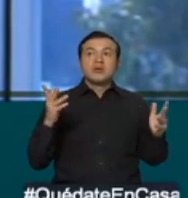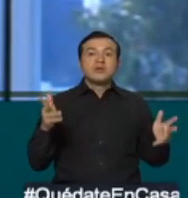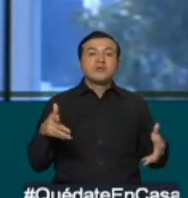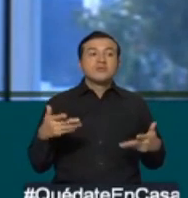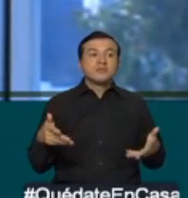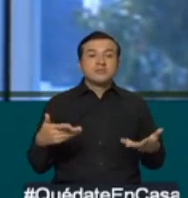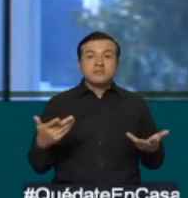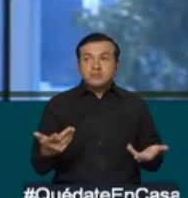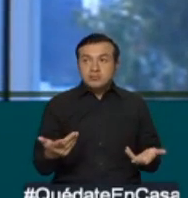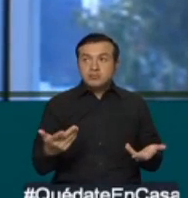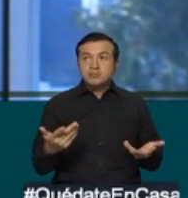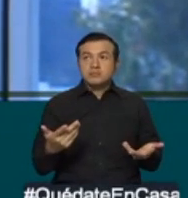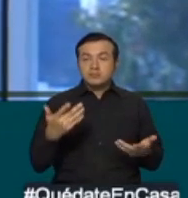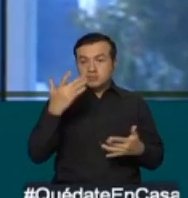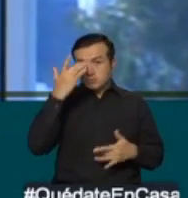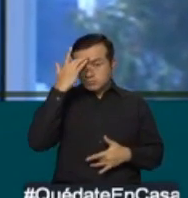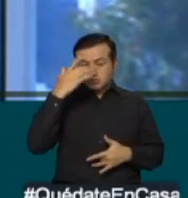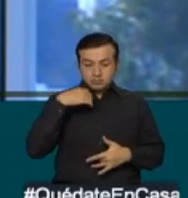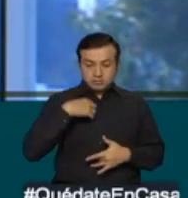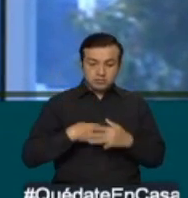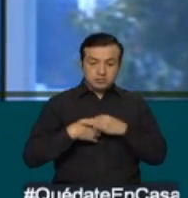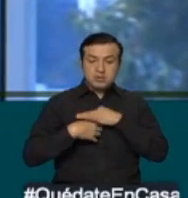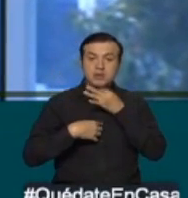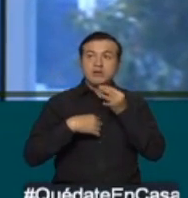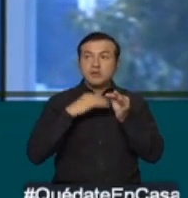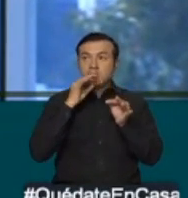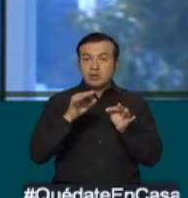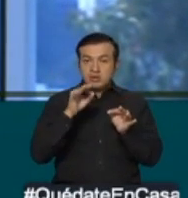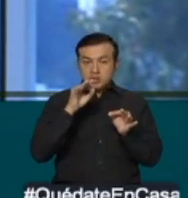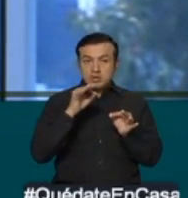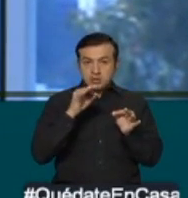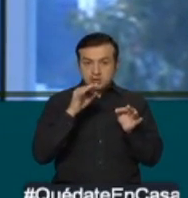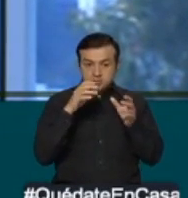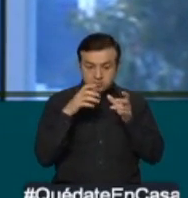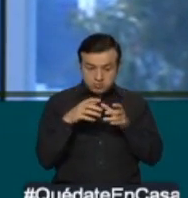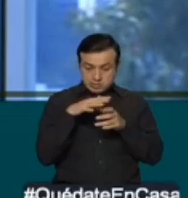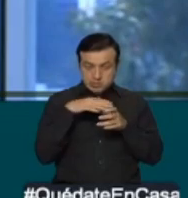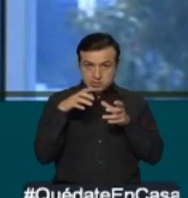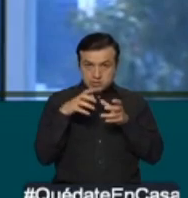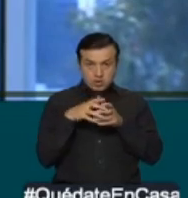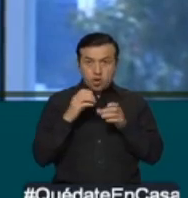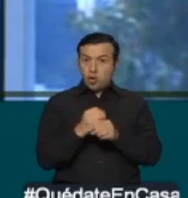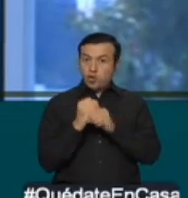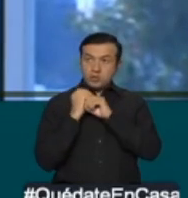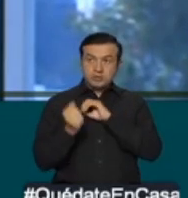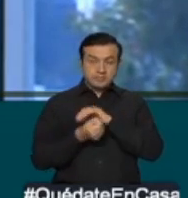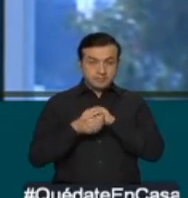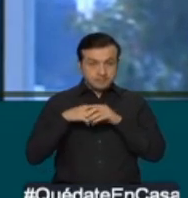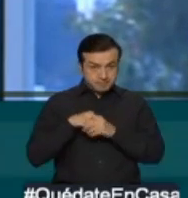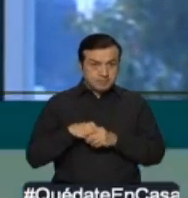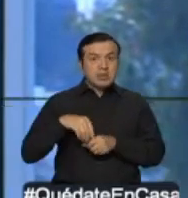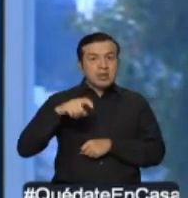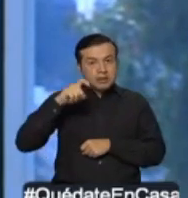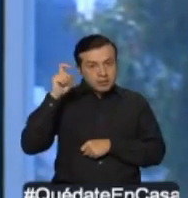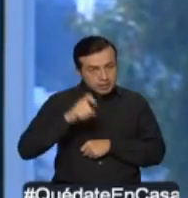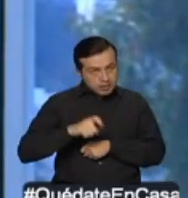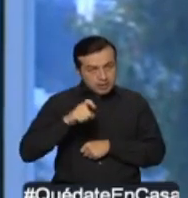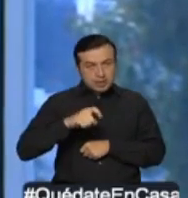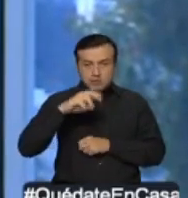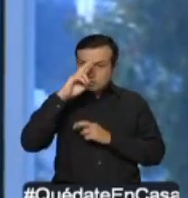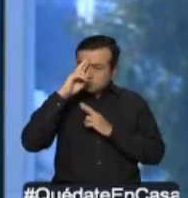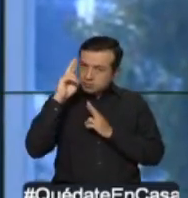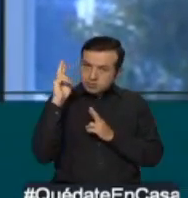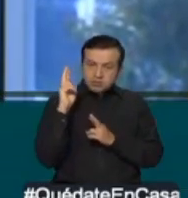con el comité 19 como caso confirmado y quienes hacen parte del cerco epidemiológico cumplan a